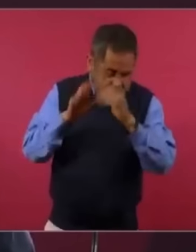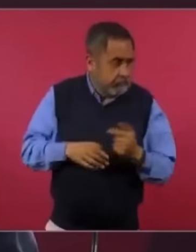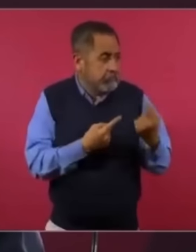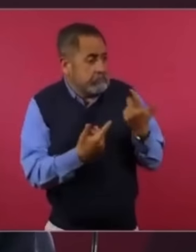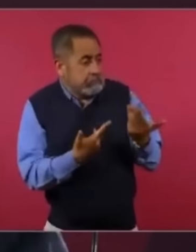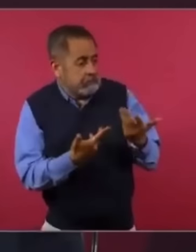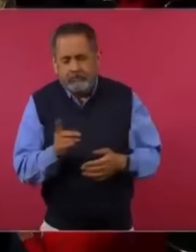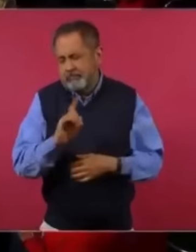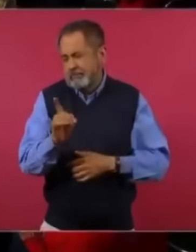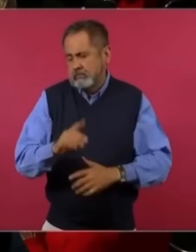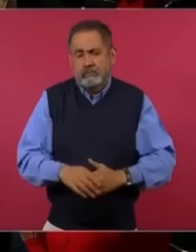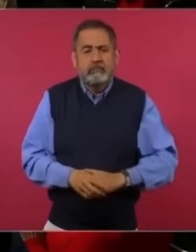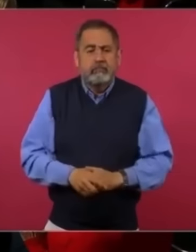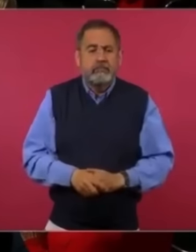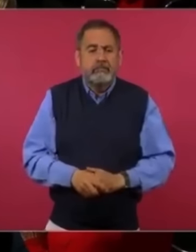pero la verdad